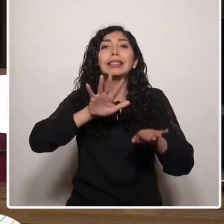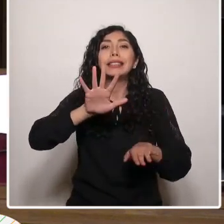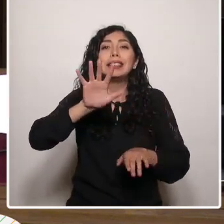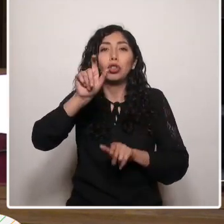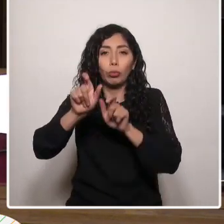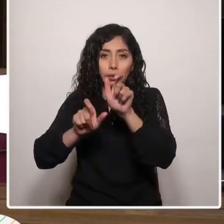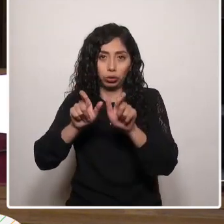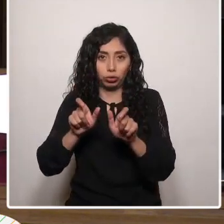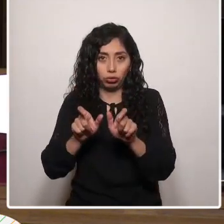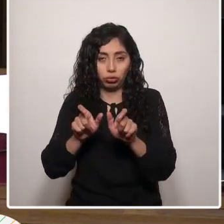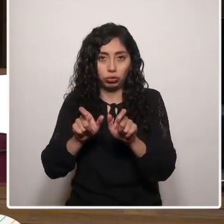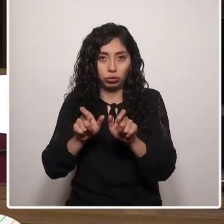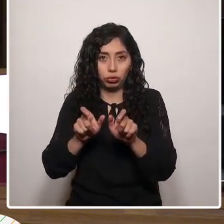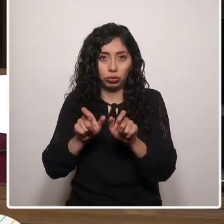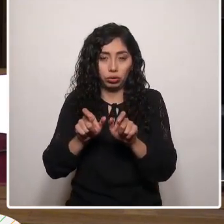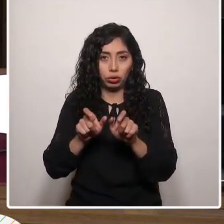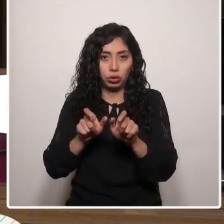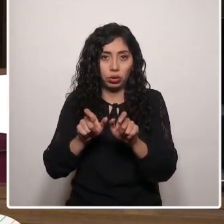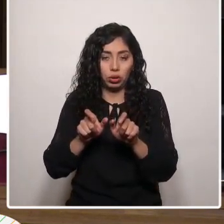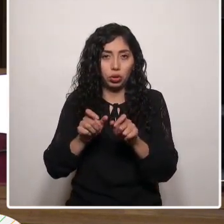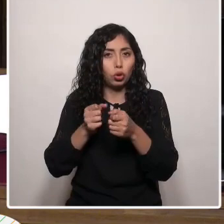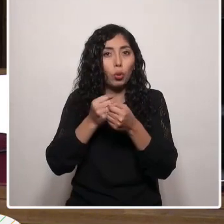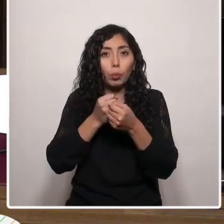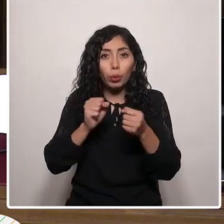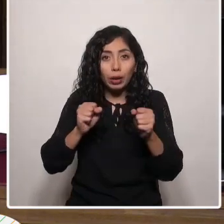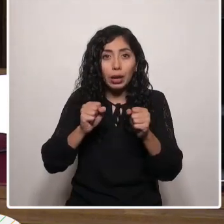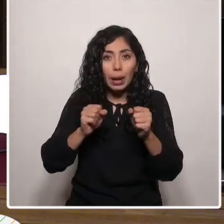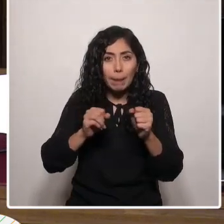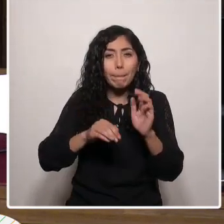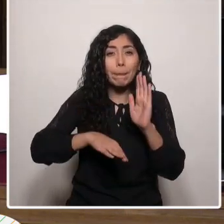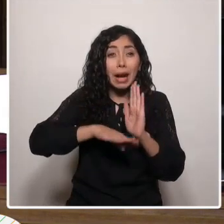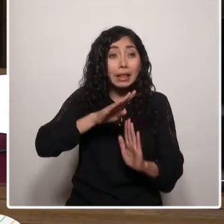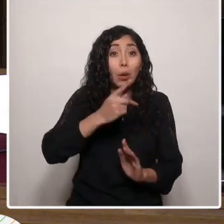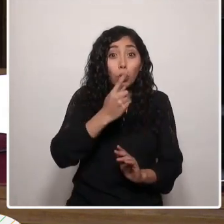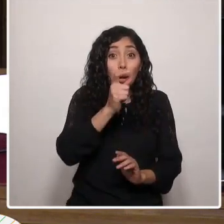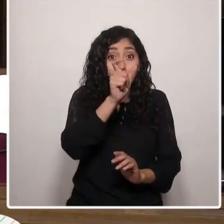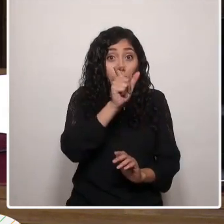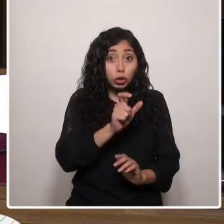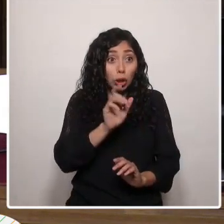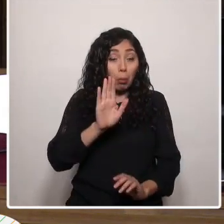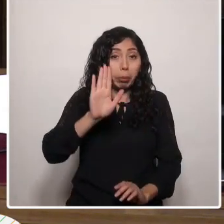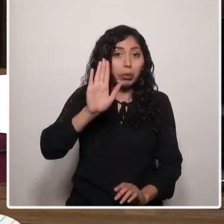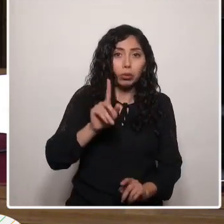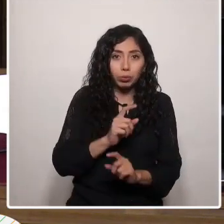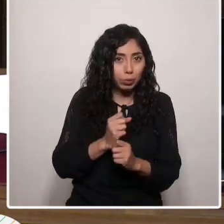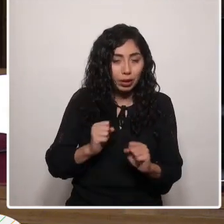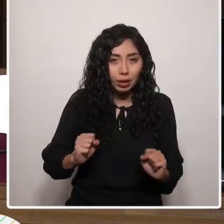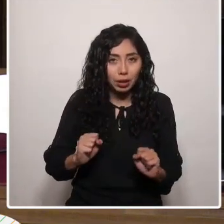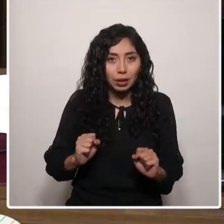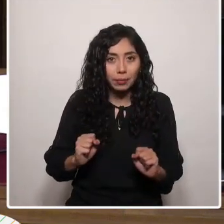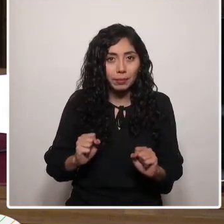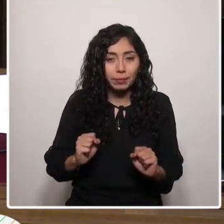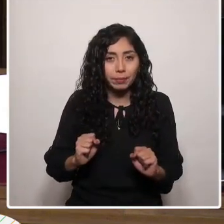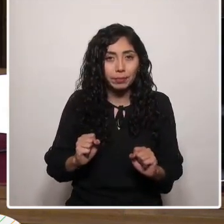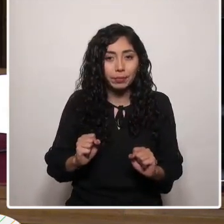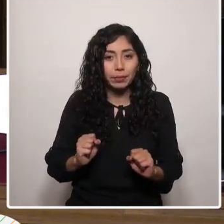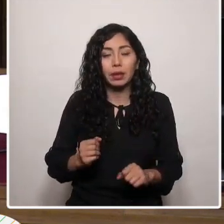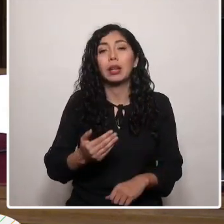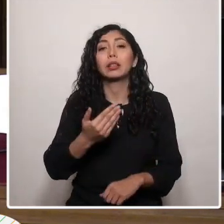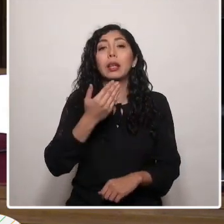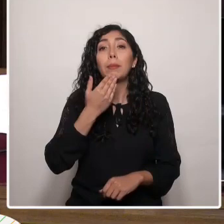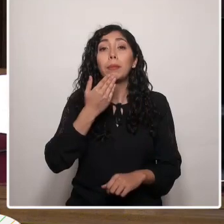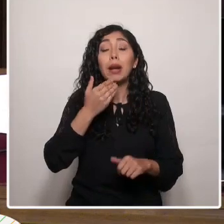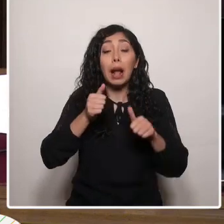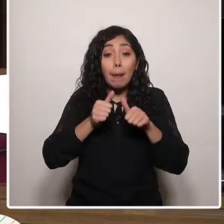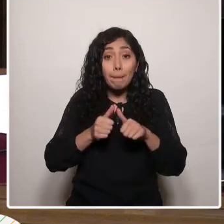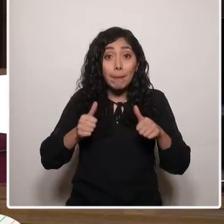de una candidatura, y con esto termino, de manera que la mesa tampoco va a tener